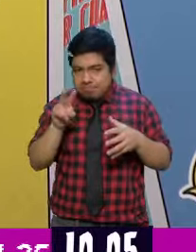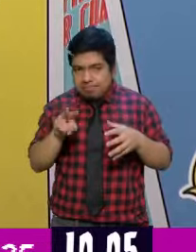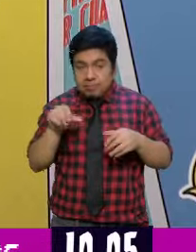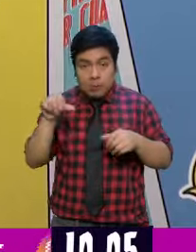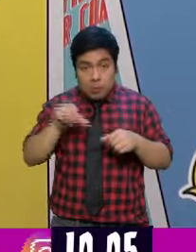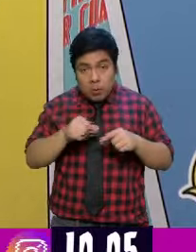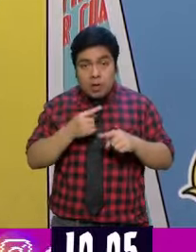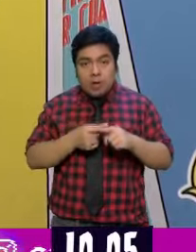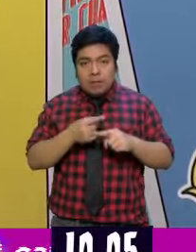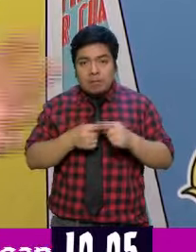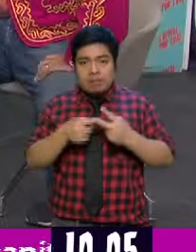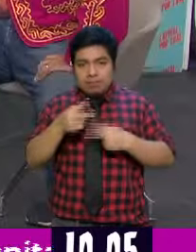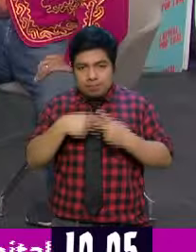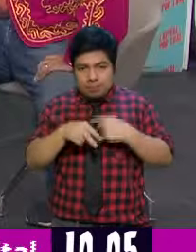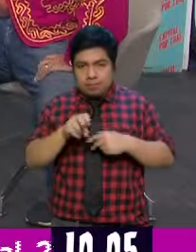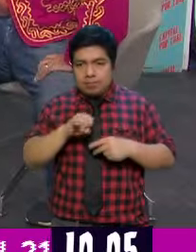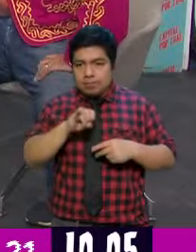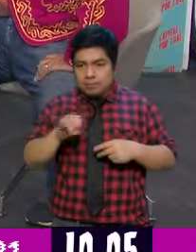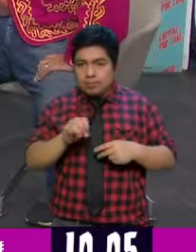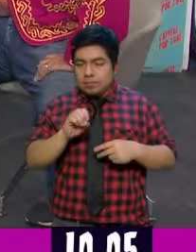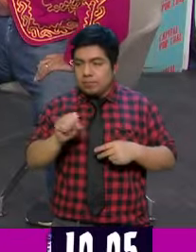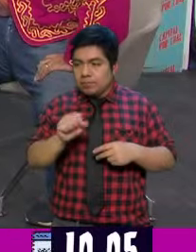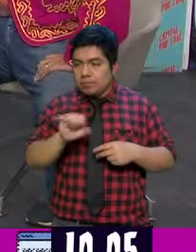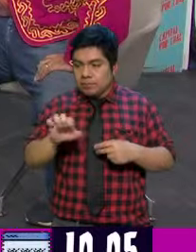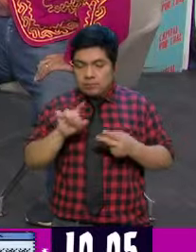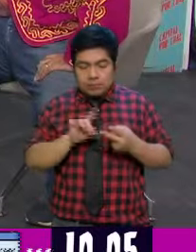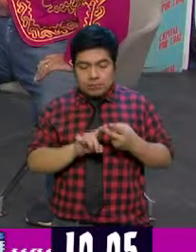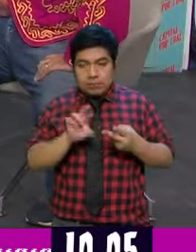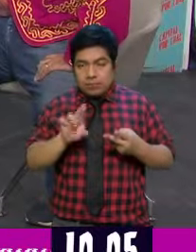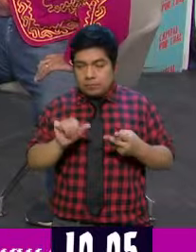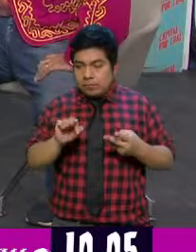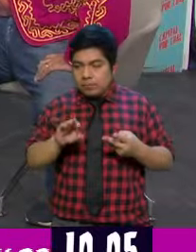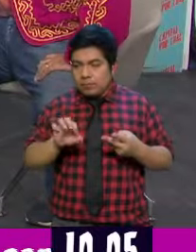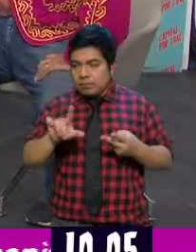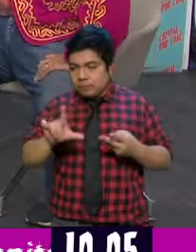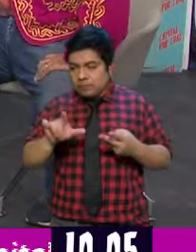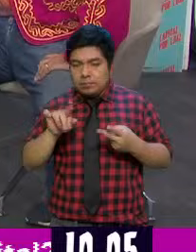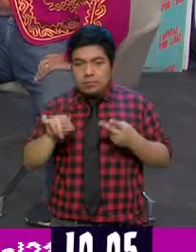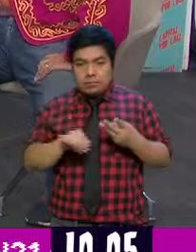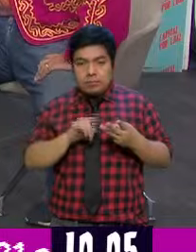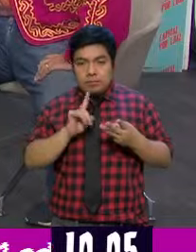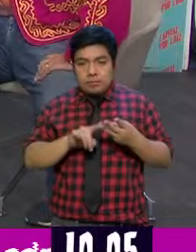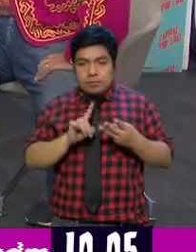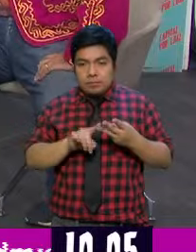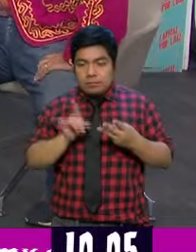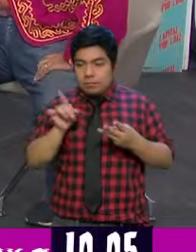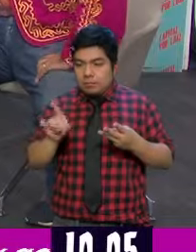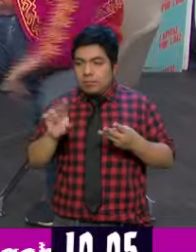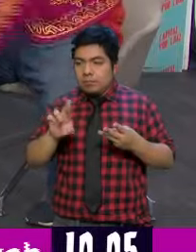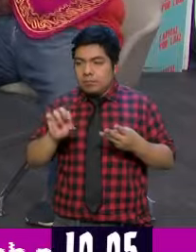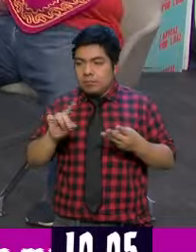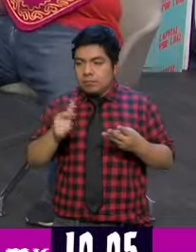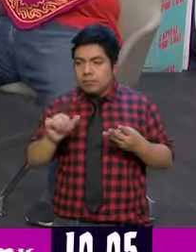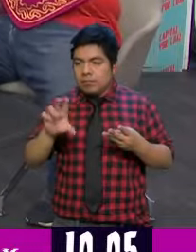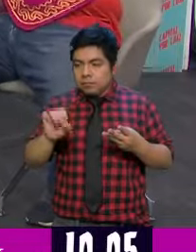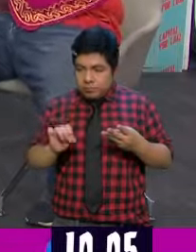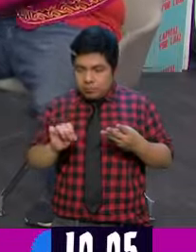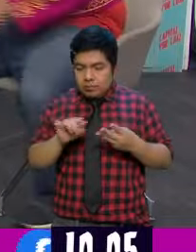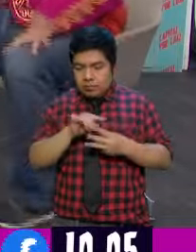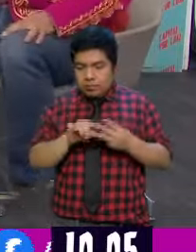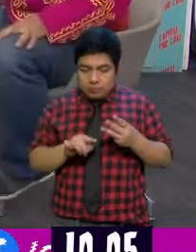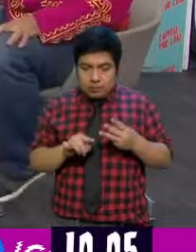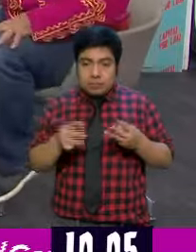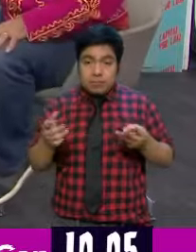tenemos a José Hernández. Ándele, levante la mano. A Rafael González. Ahí le tocó al centro. Y al Rodrigo de Orgazábal. Y al